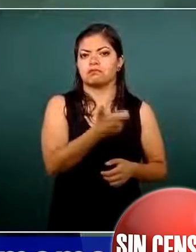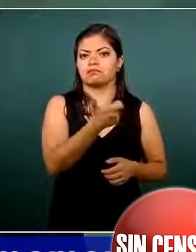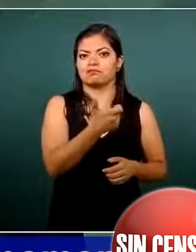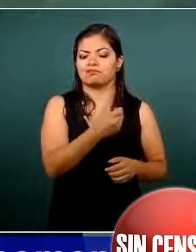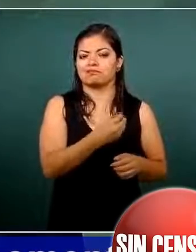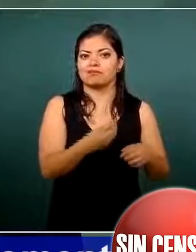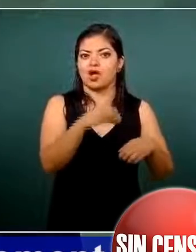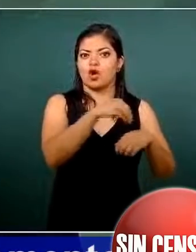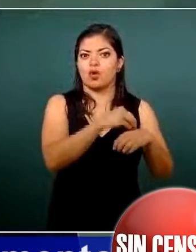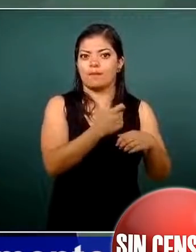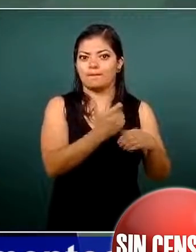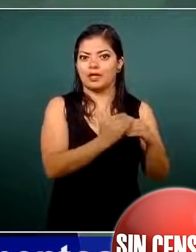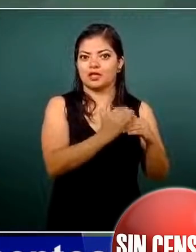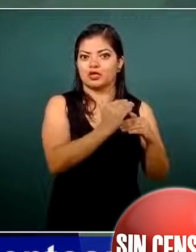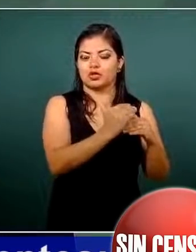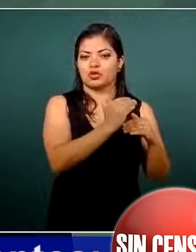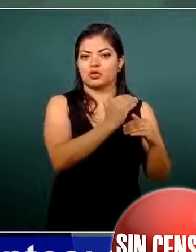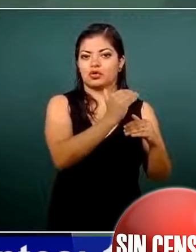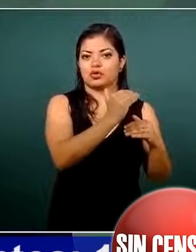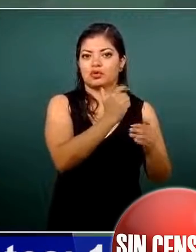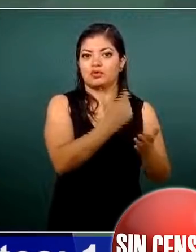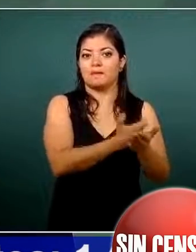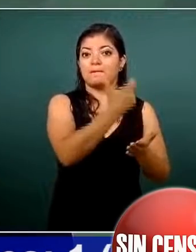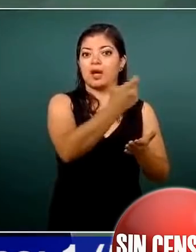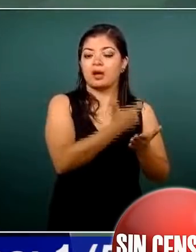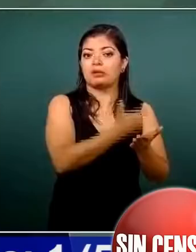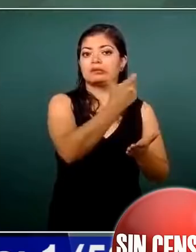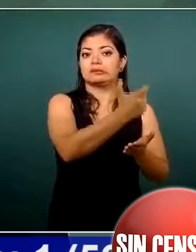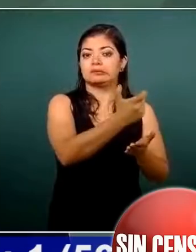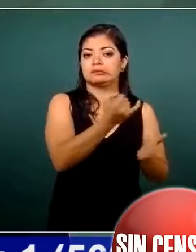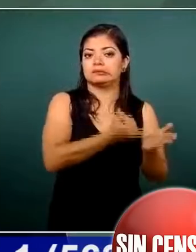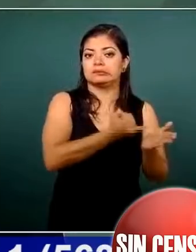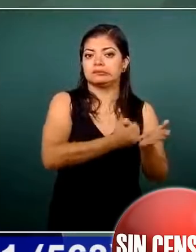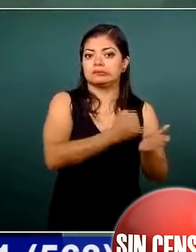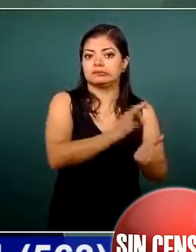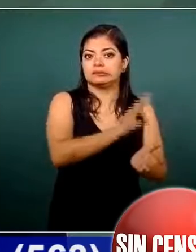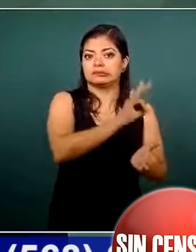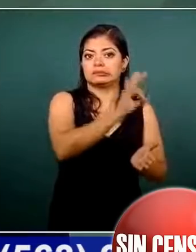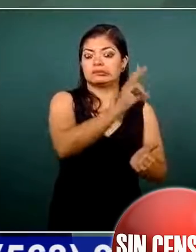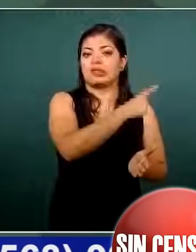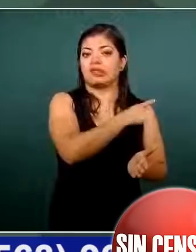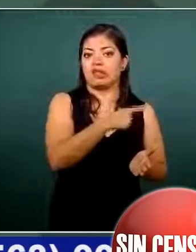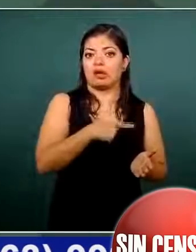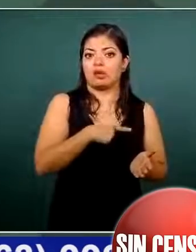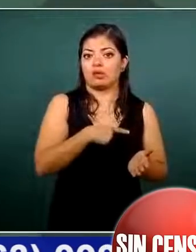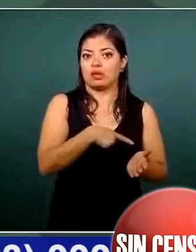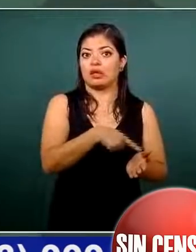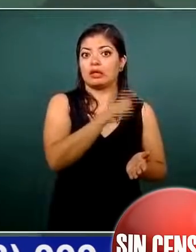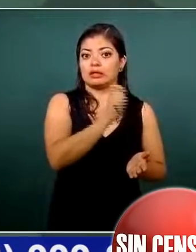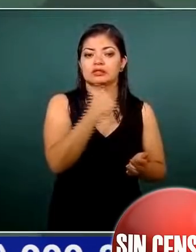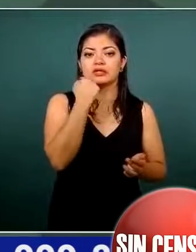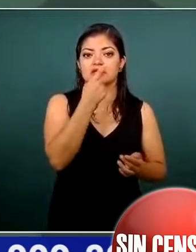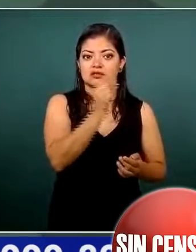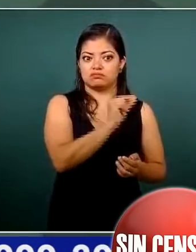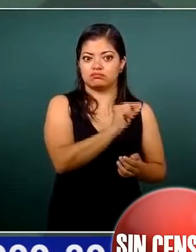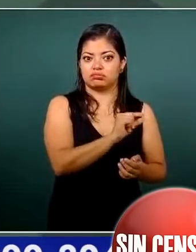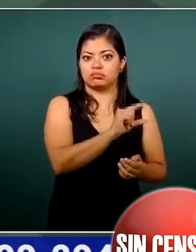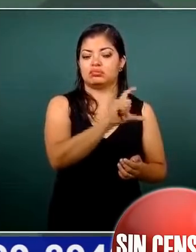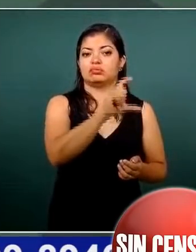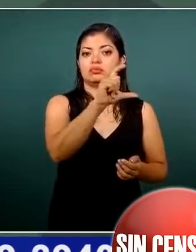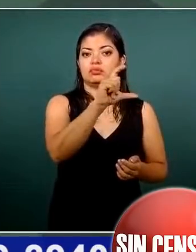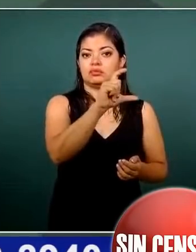pago por intereses de la deuda pública. Va así en los últimos 10